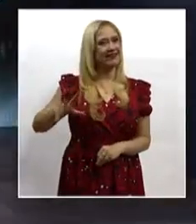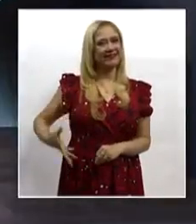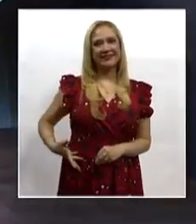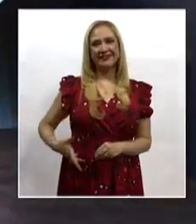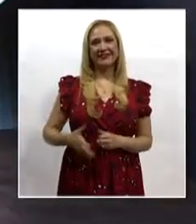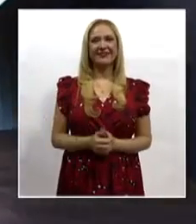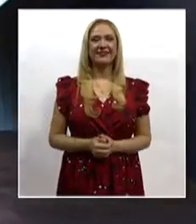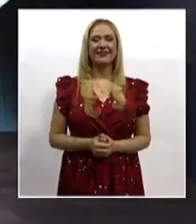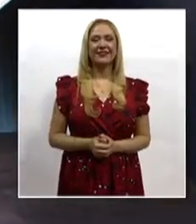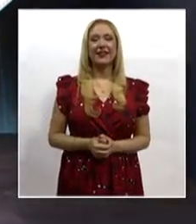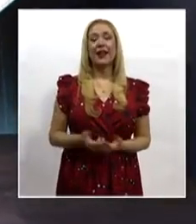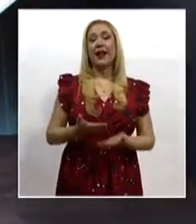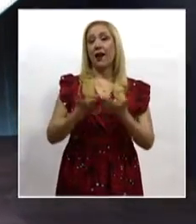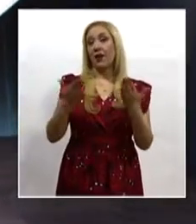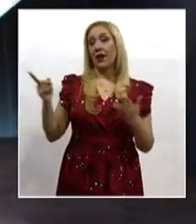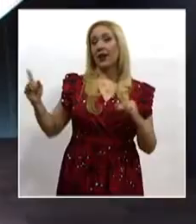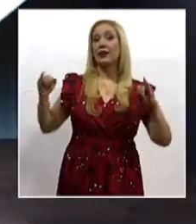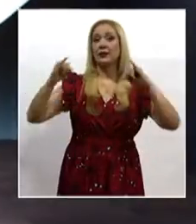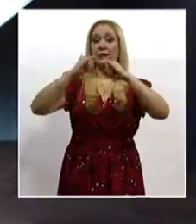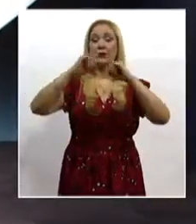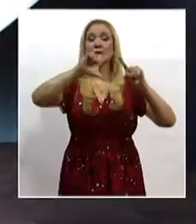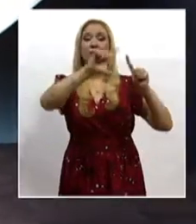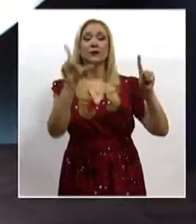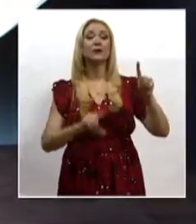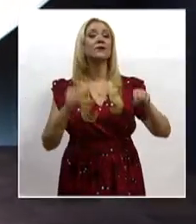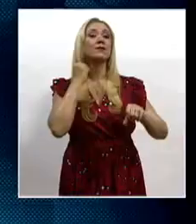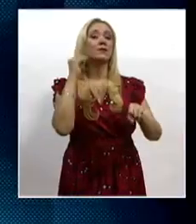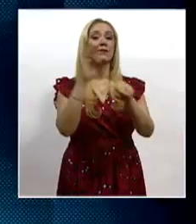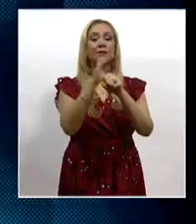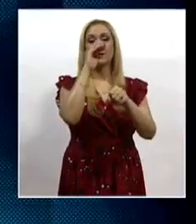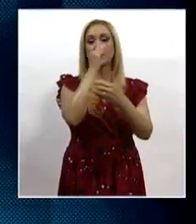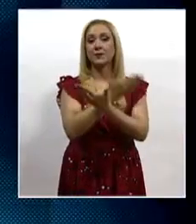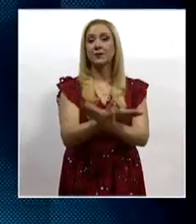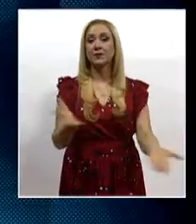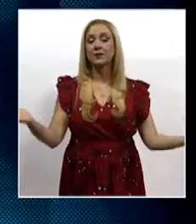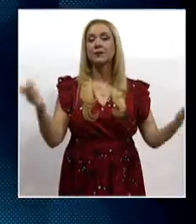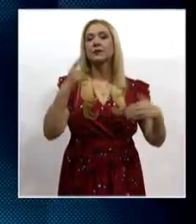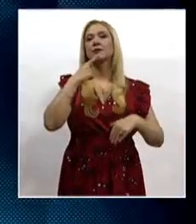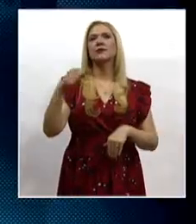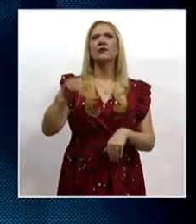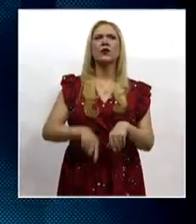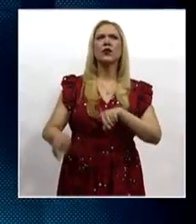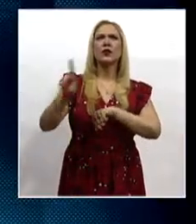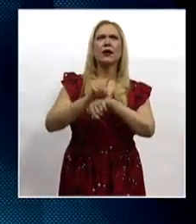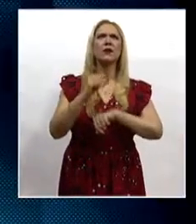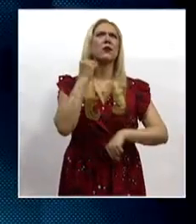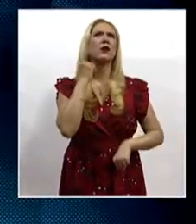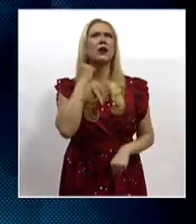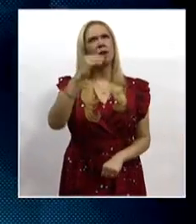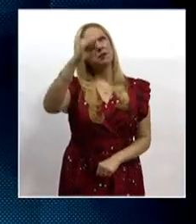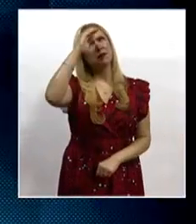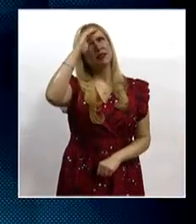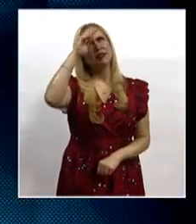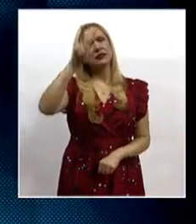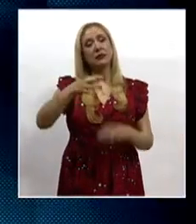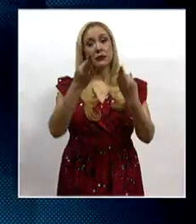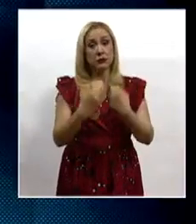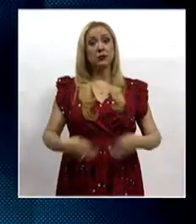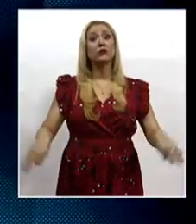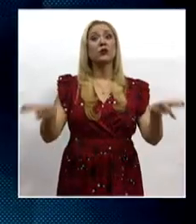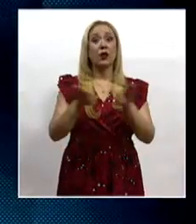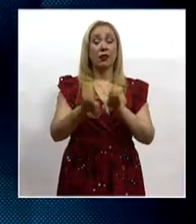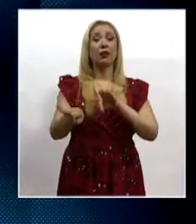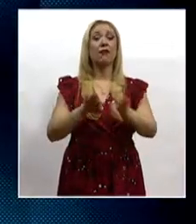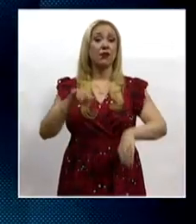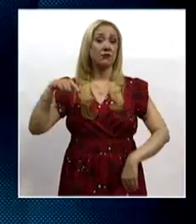Y en este marco, la Defensoría Pública Federal destacó que el Día de la Abogacía nos permite reflexionar sobre la importante función social que tienen